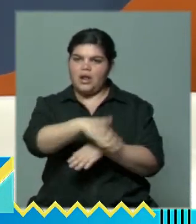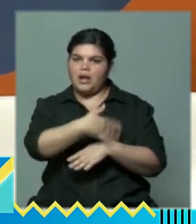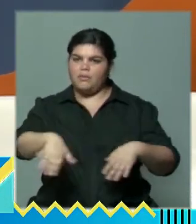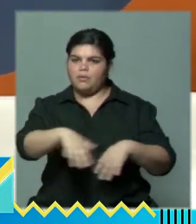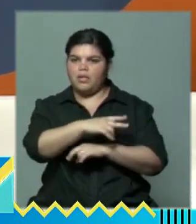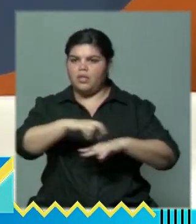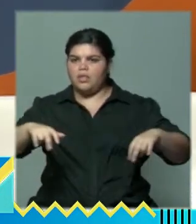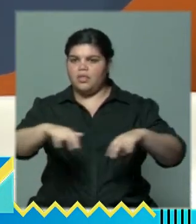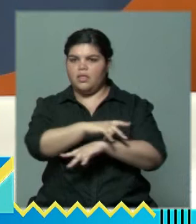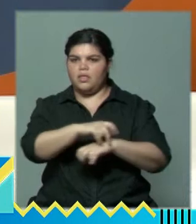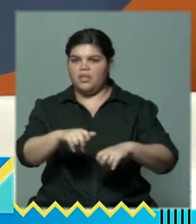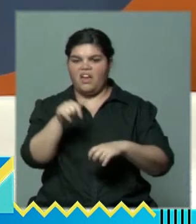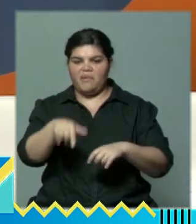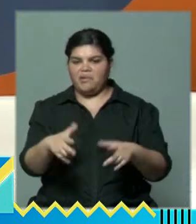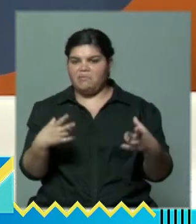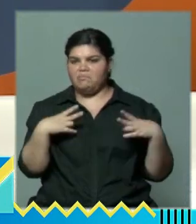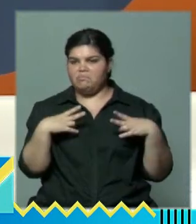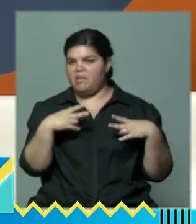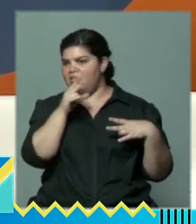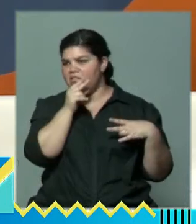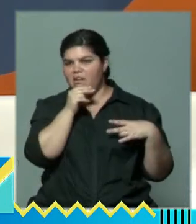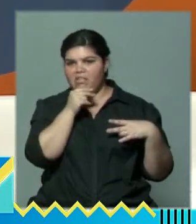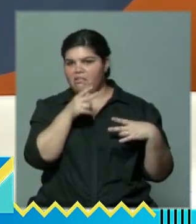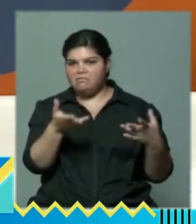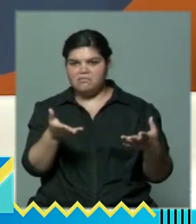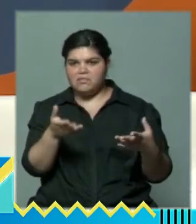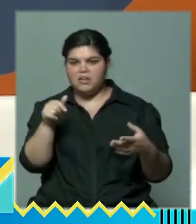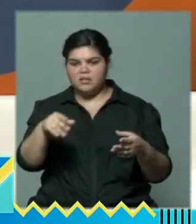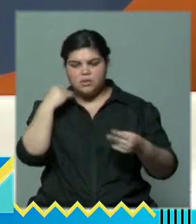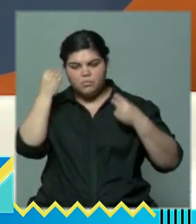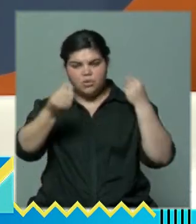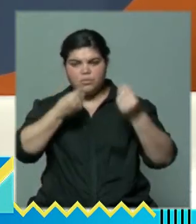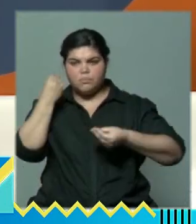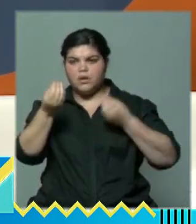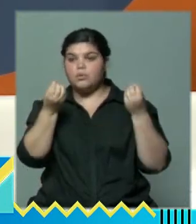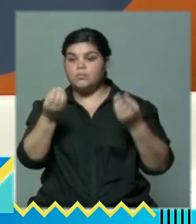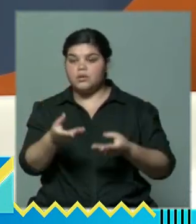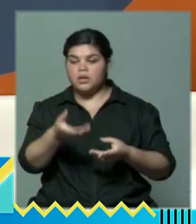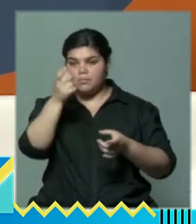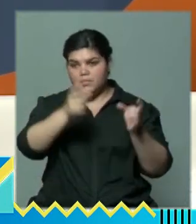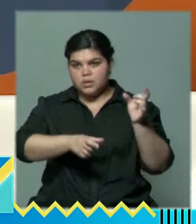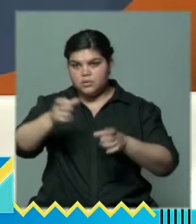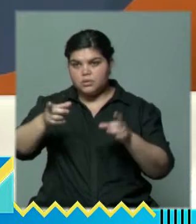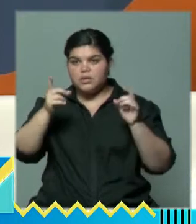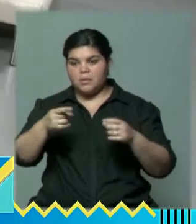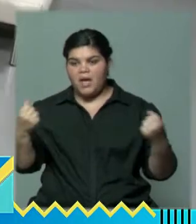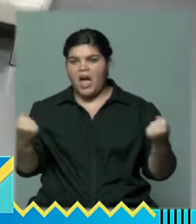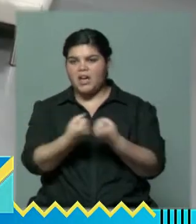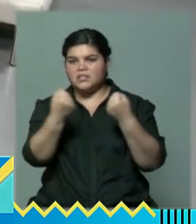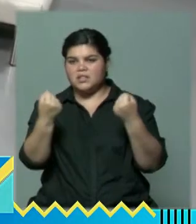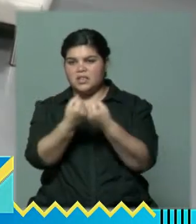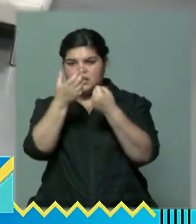está nadie haciendo nada, digamos. Y eso creo que es un tema que es preocupante por la salud de la ciudadanía y por los accidentes que se producen a raíz de eso. A